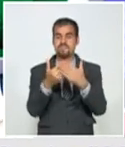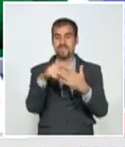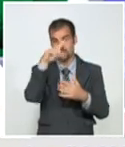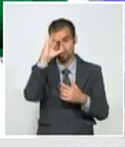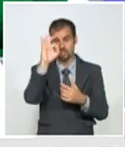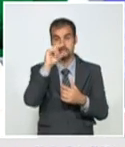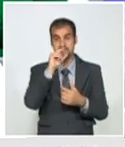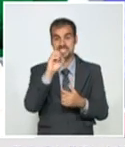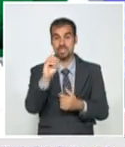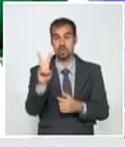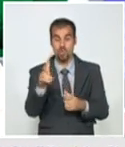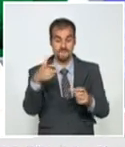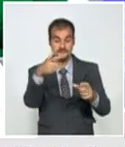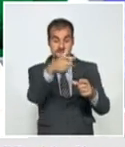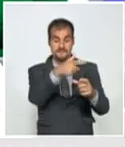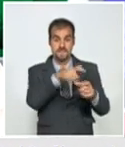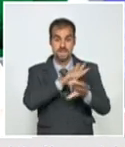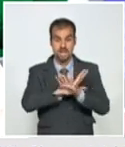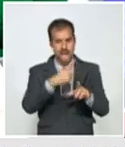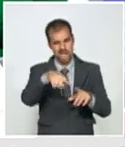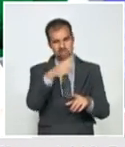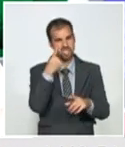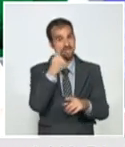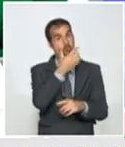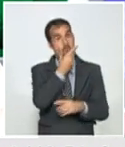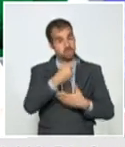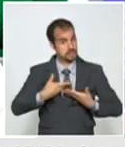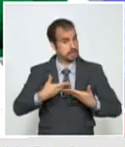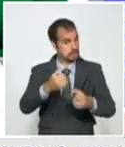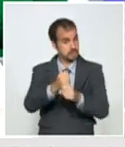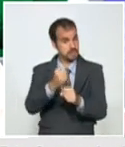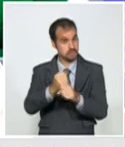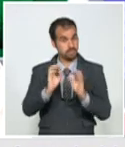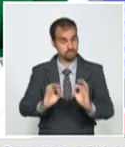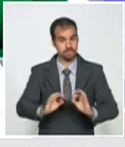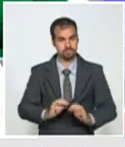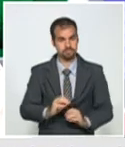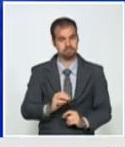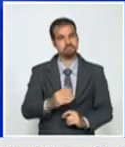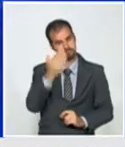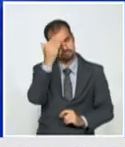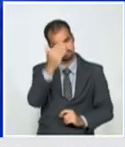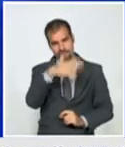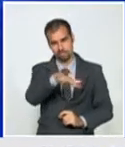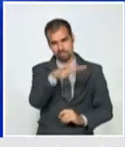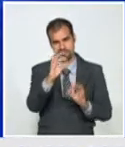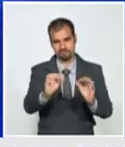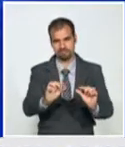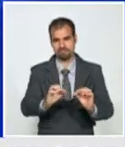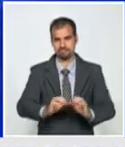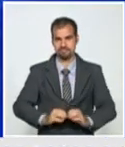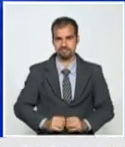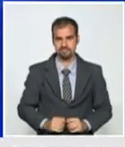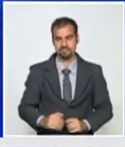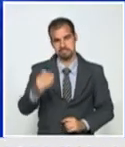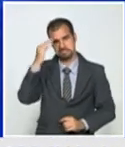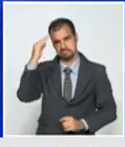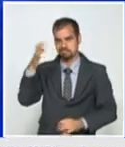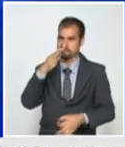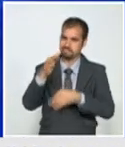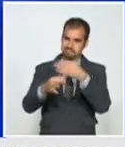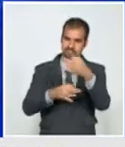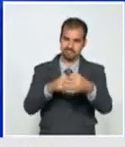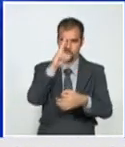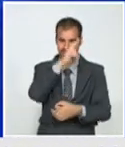un colectivo joven de trabajadores. Nuestro reconocimiento. Claro que sí. Muchísimas gracias al doctor